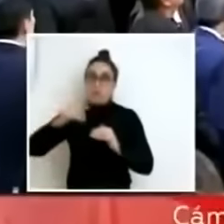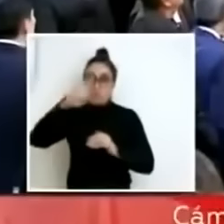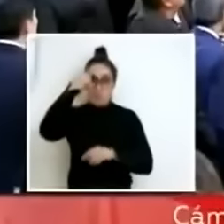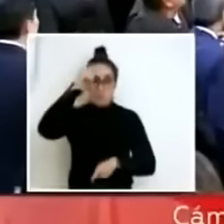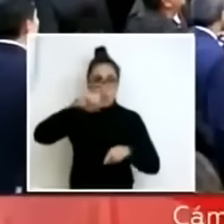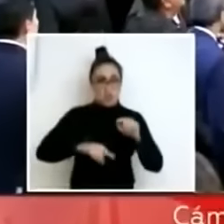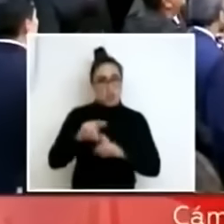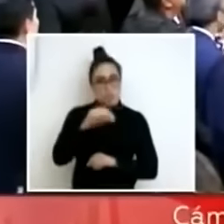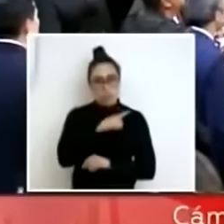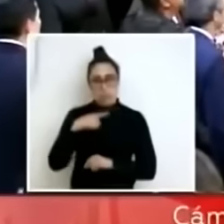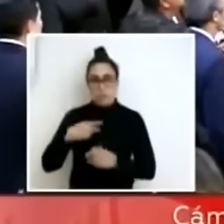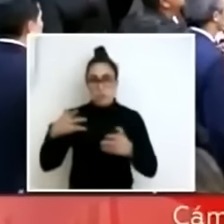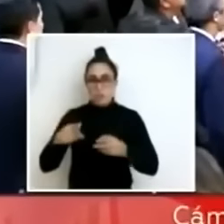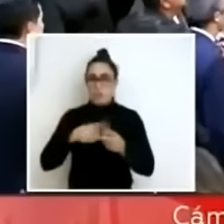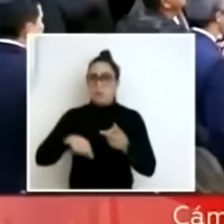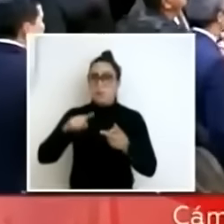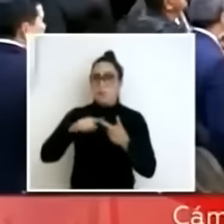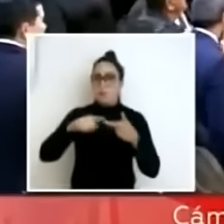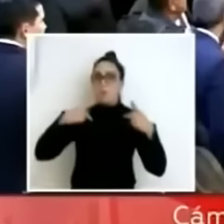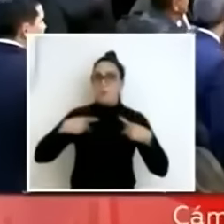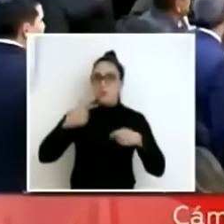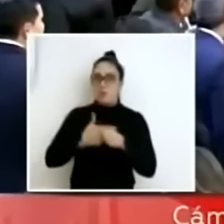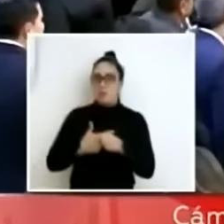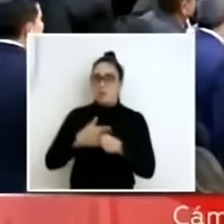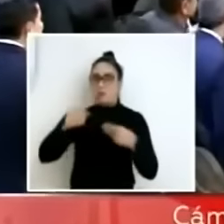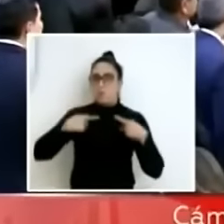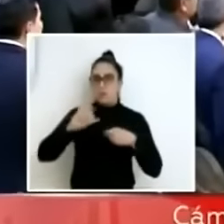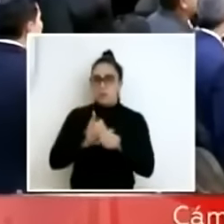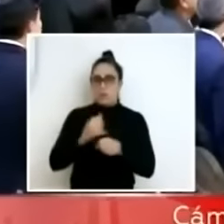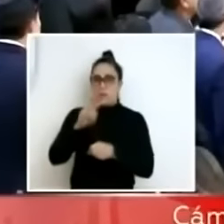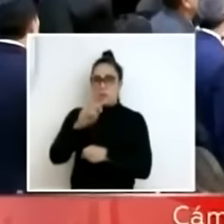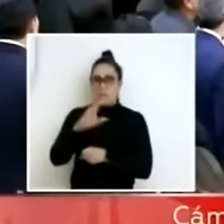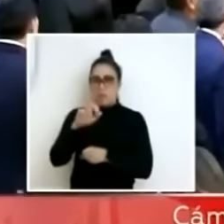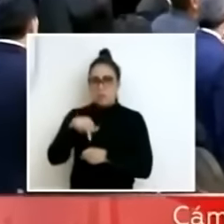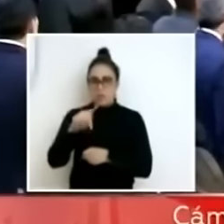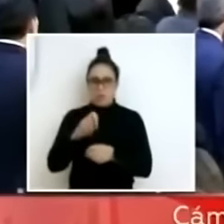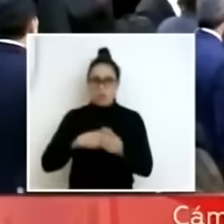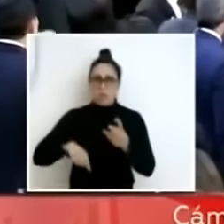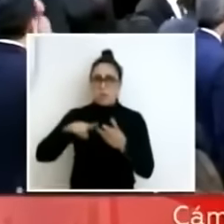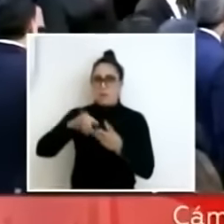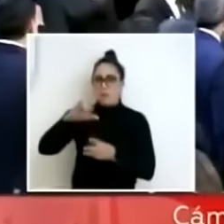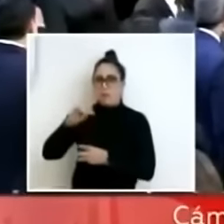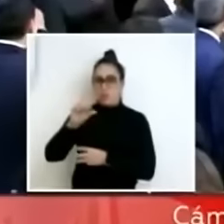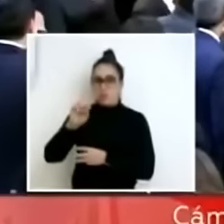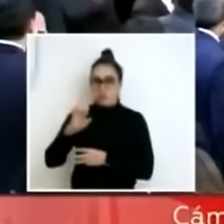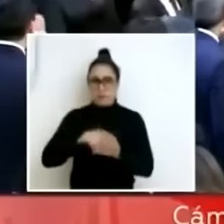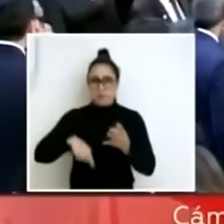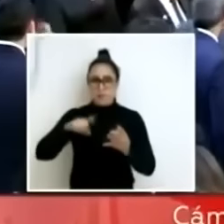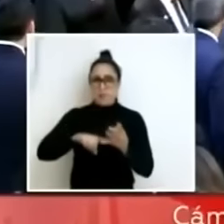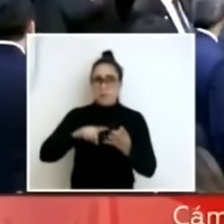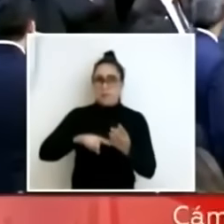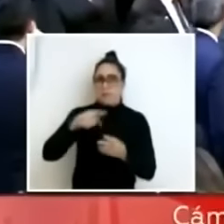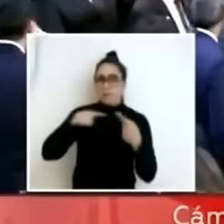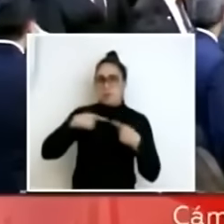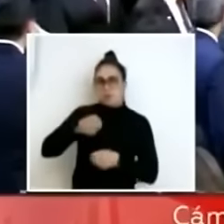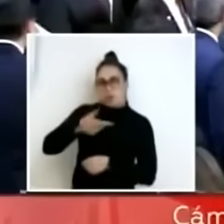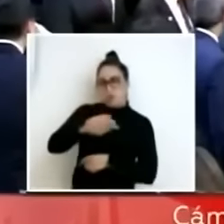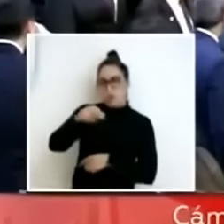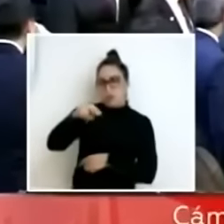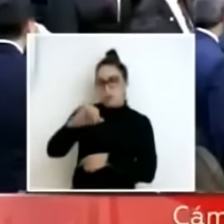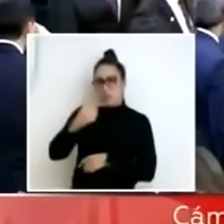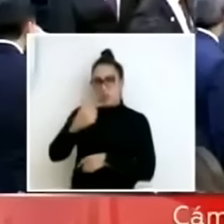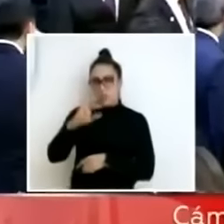nad viente Palacio José María La Fragua Ignacio Ramírez el nigromante